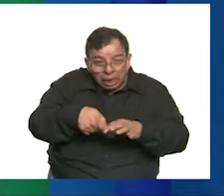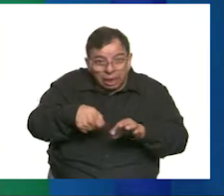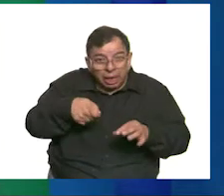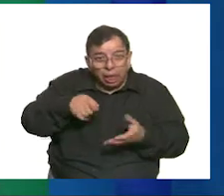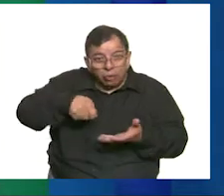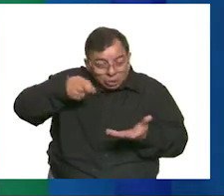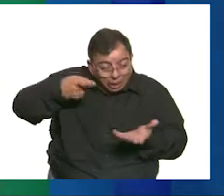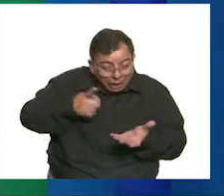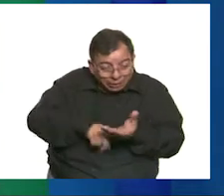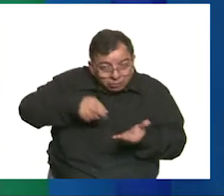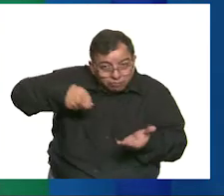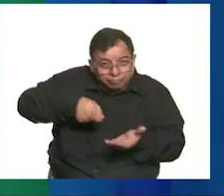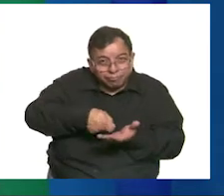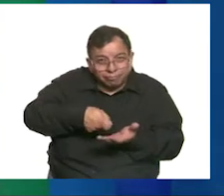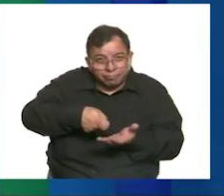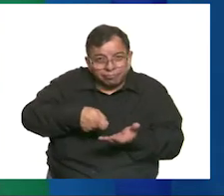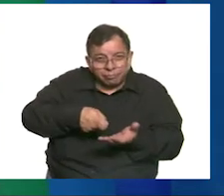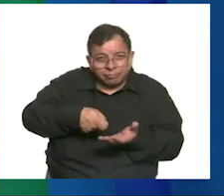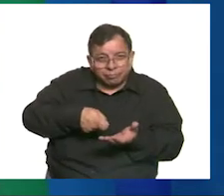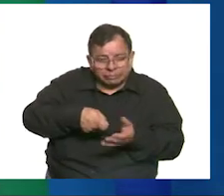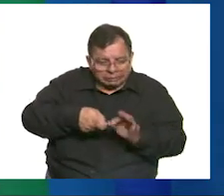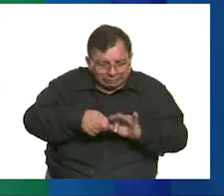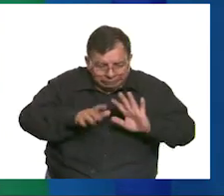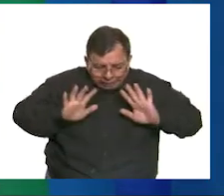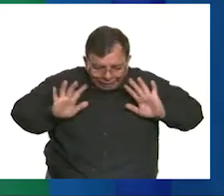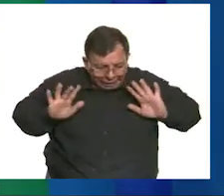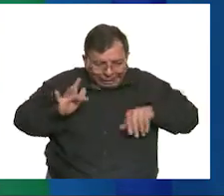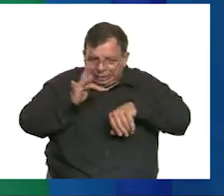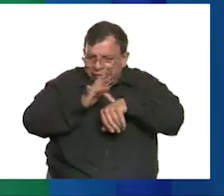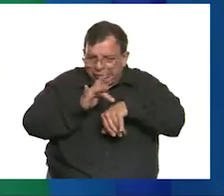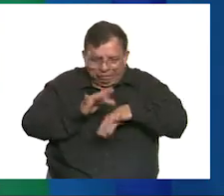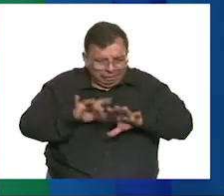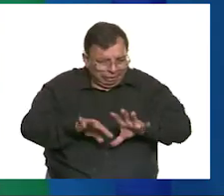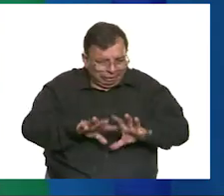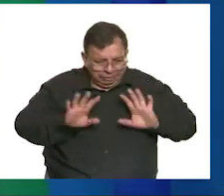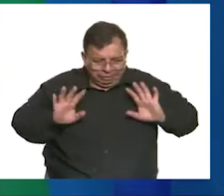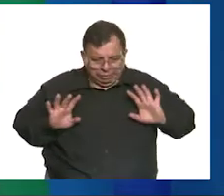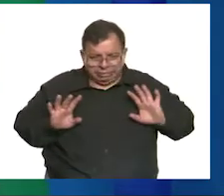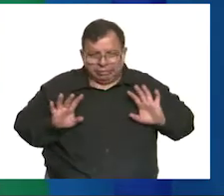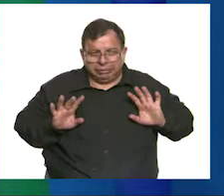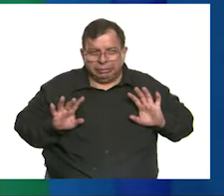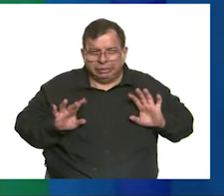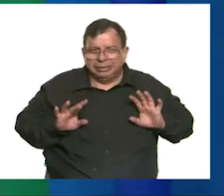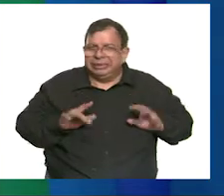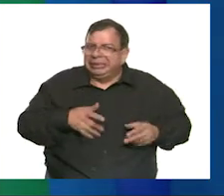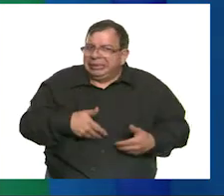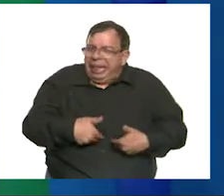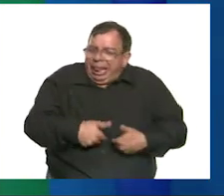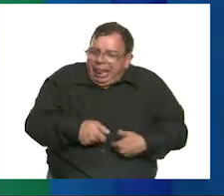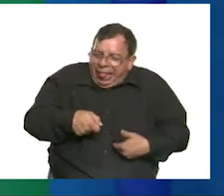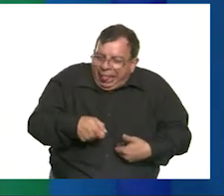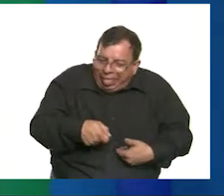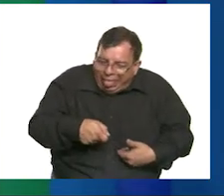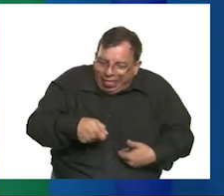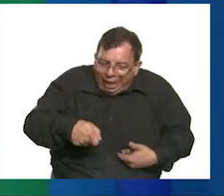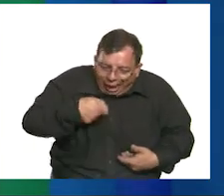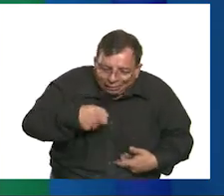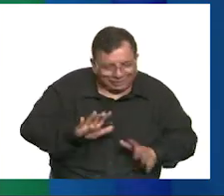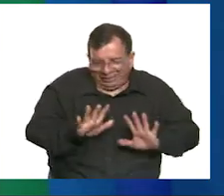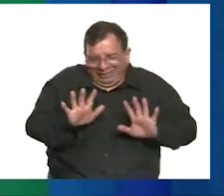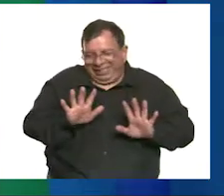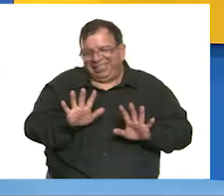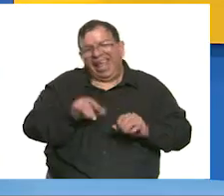de la sopa. Sin que nadie la toque y mientras no sientas hambre y te comas la sopa.